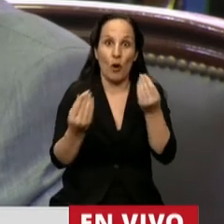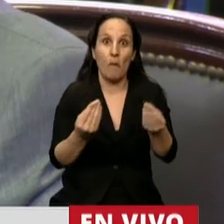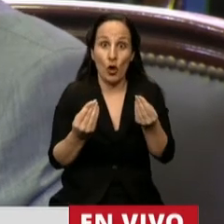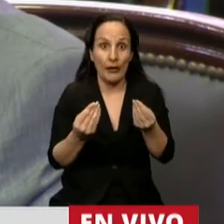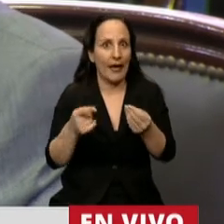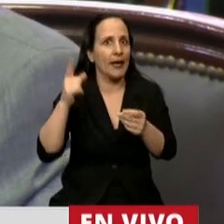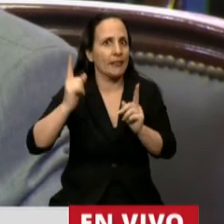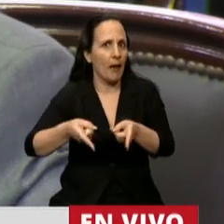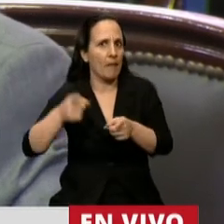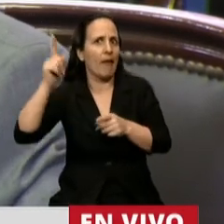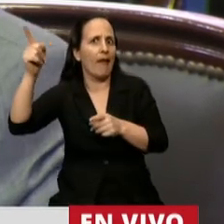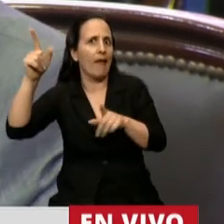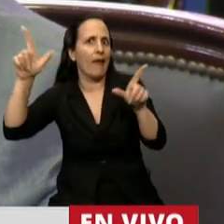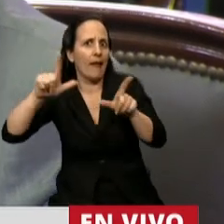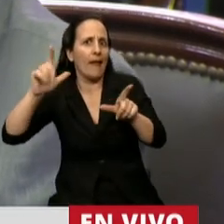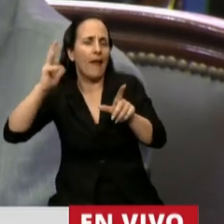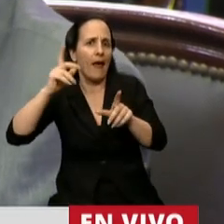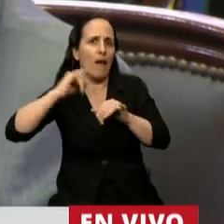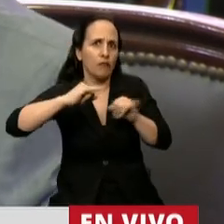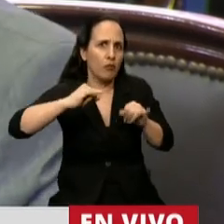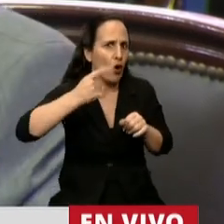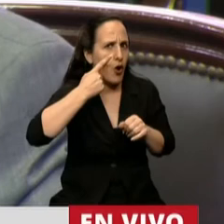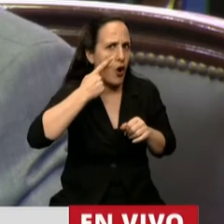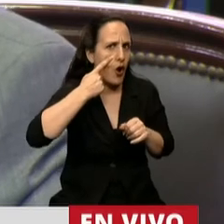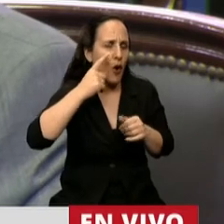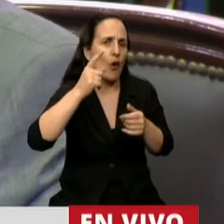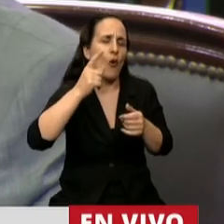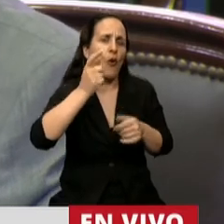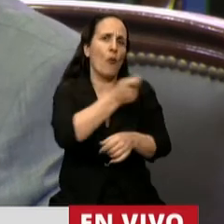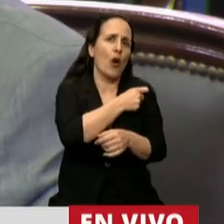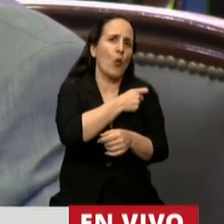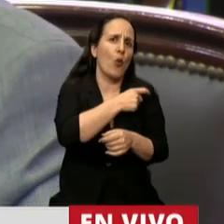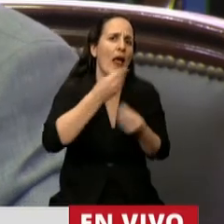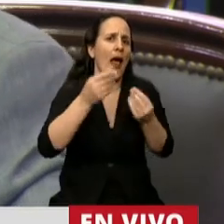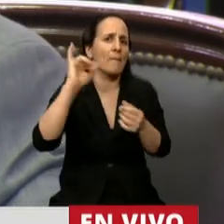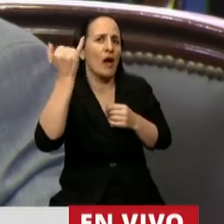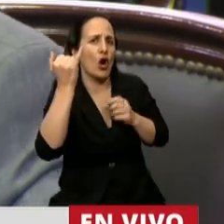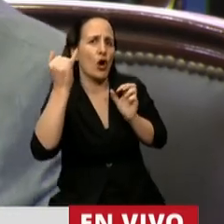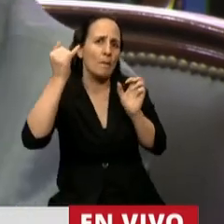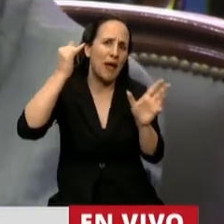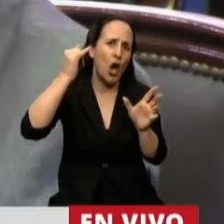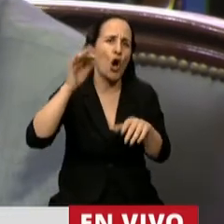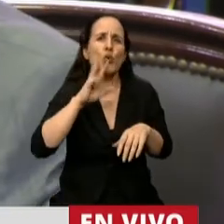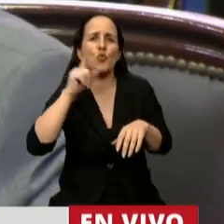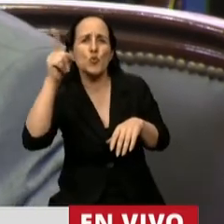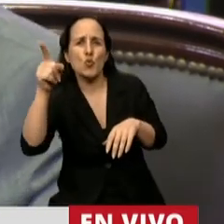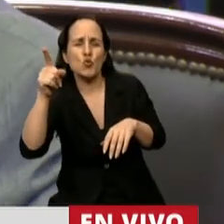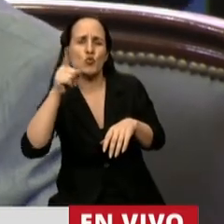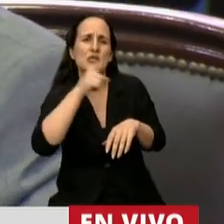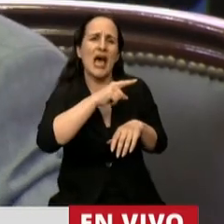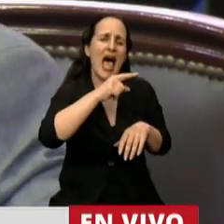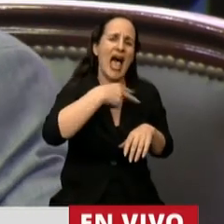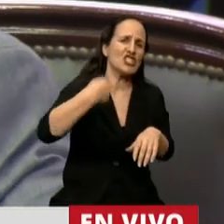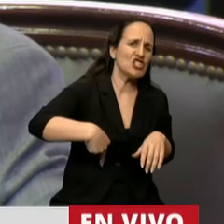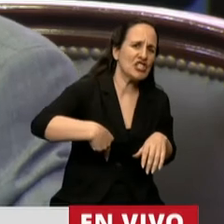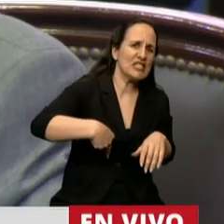la prensa internacional acerca de que si tal es mejor o tal es peor, acerca de qué pasa con la vacuna rusa, qué pasa con la vacuna china, qué